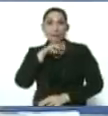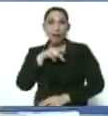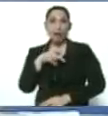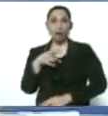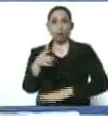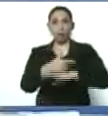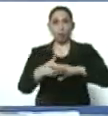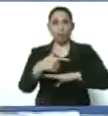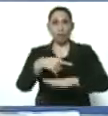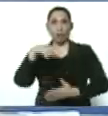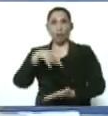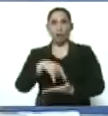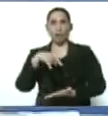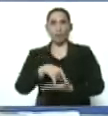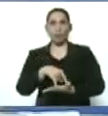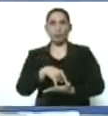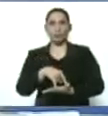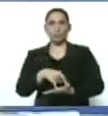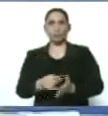Lacava,